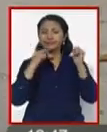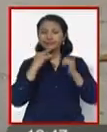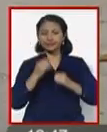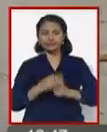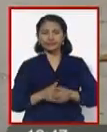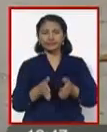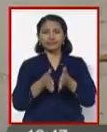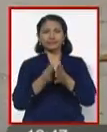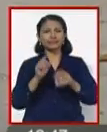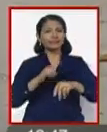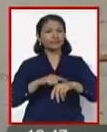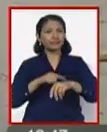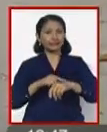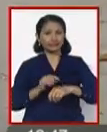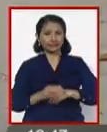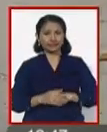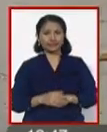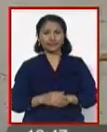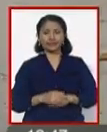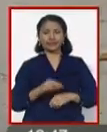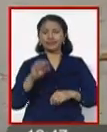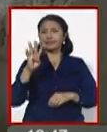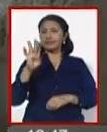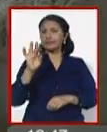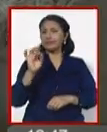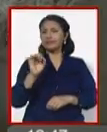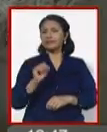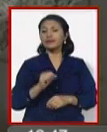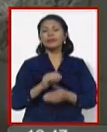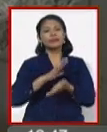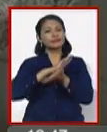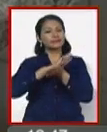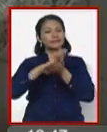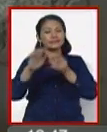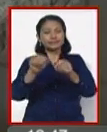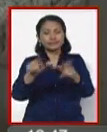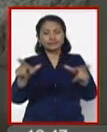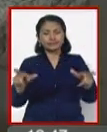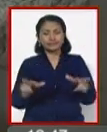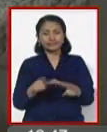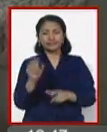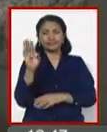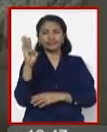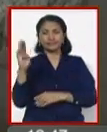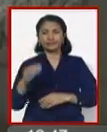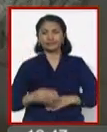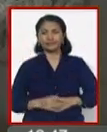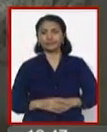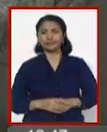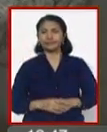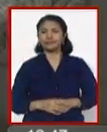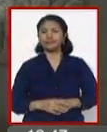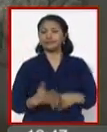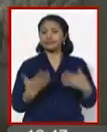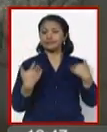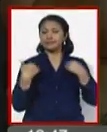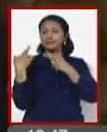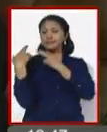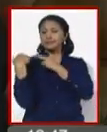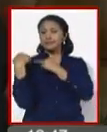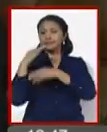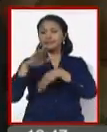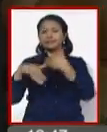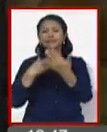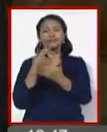emergencia y pide un plazo no máximo de 48 horas para dejar en óptimas condiciones los baños. La empresa adjudicada va a tener a su cargo